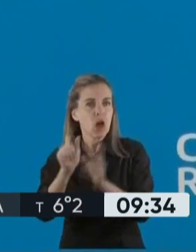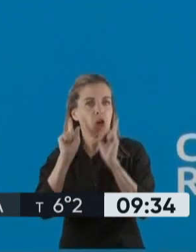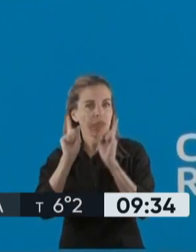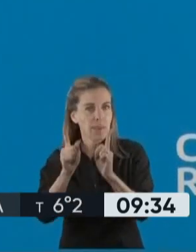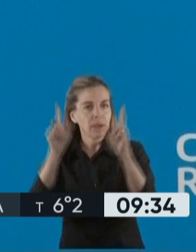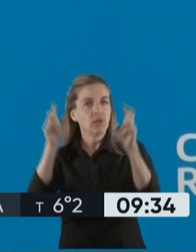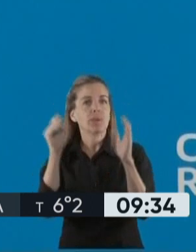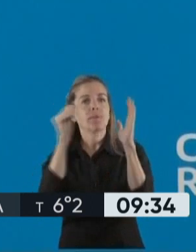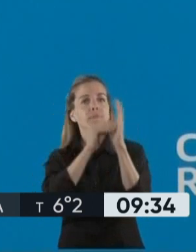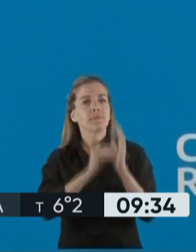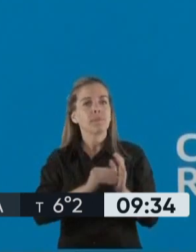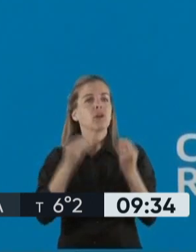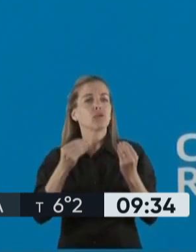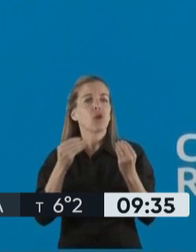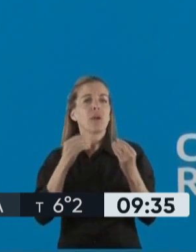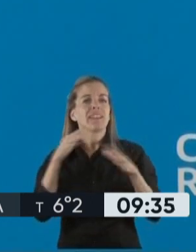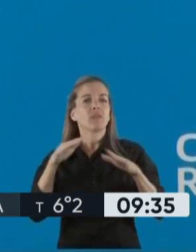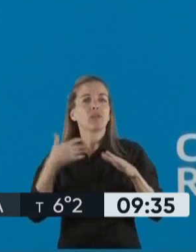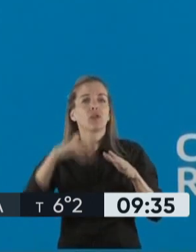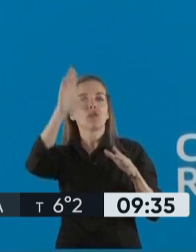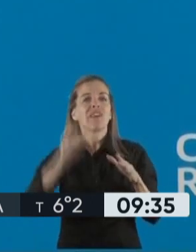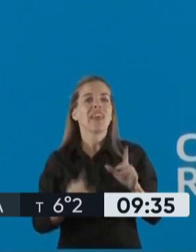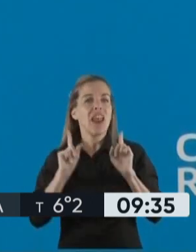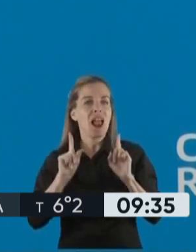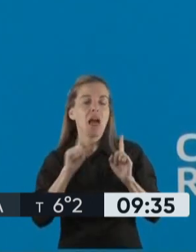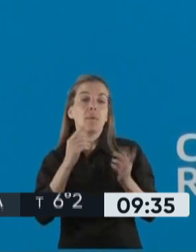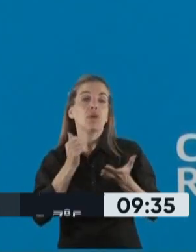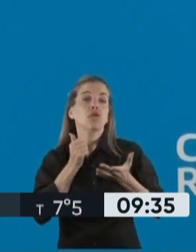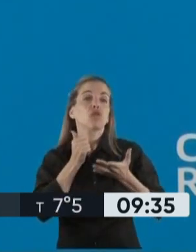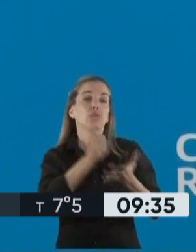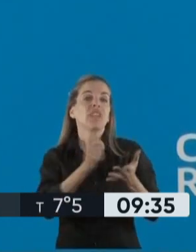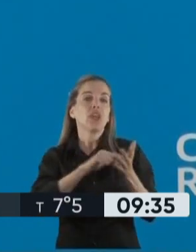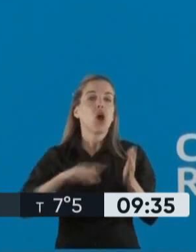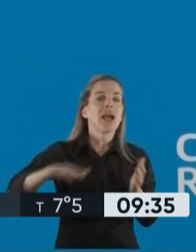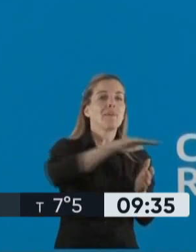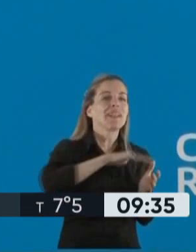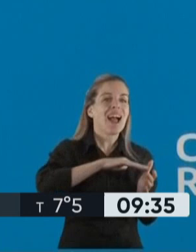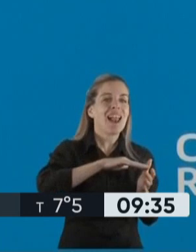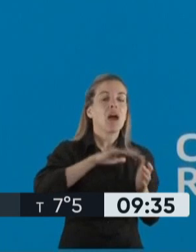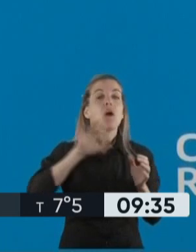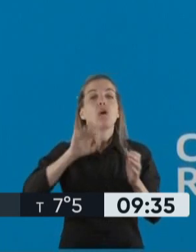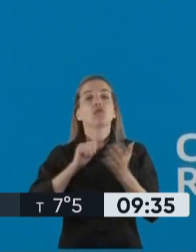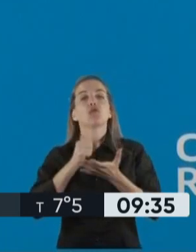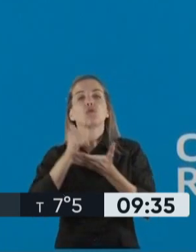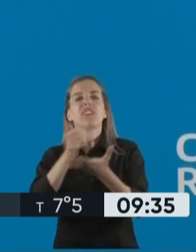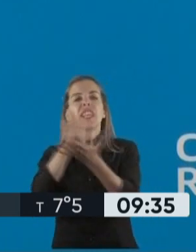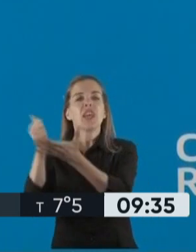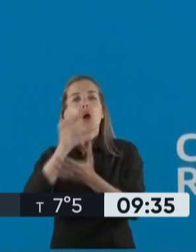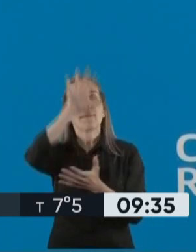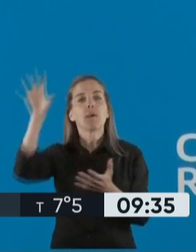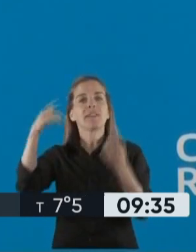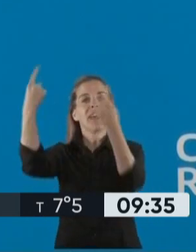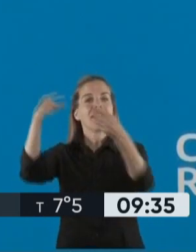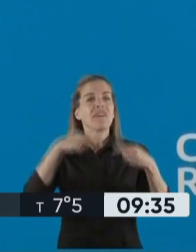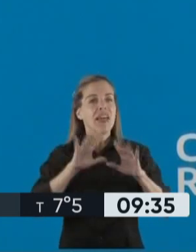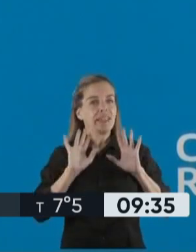si se quiere, de lo federal, porque es diferente el subsidio al transporte en el AMBA que en el resto de las provincias, y allí están,